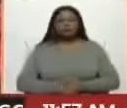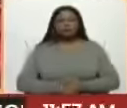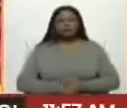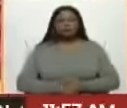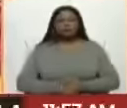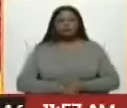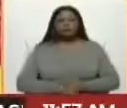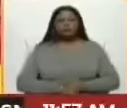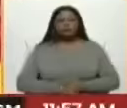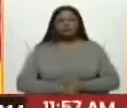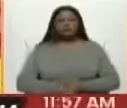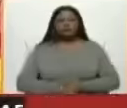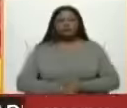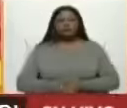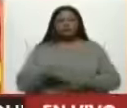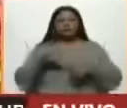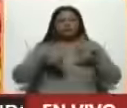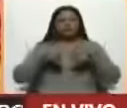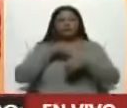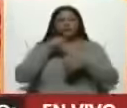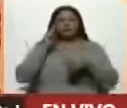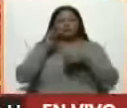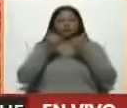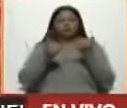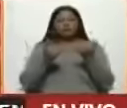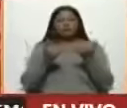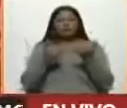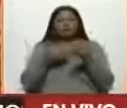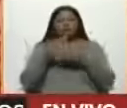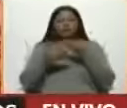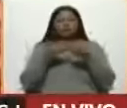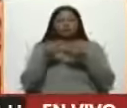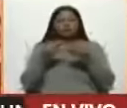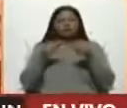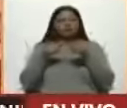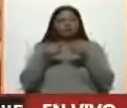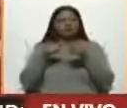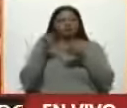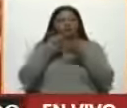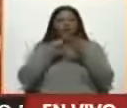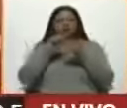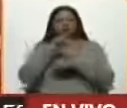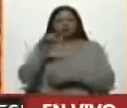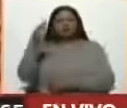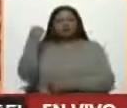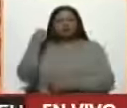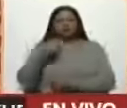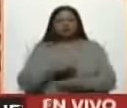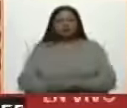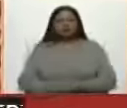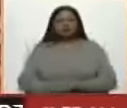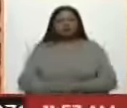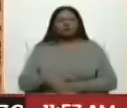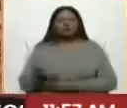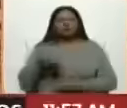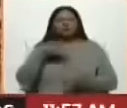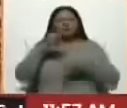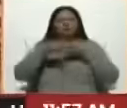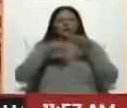Votar. La oposición sacó un panfleto por ahí, yo lo leí la semana pasada, donde dicen que ellos se